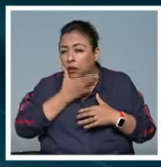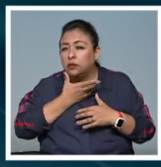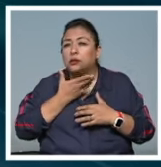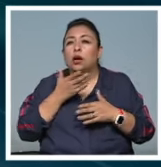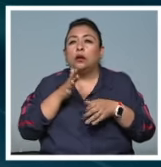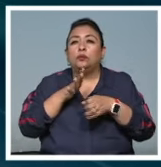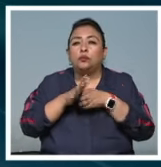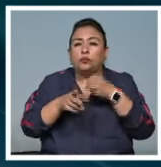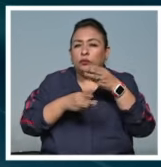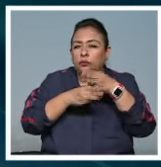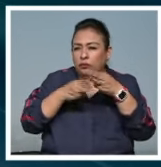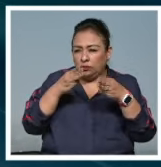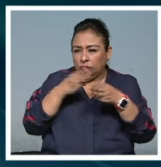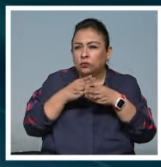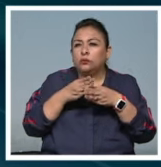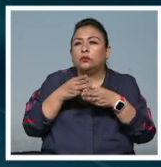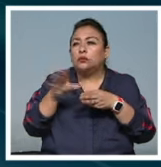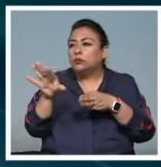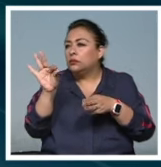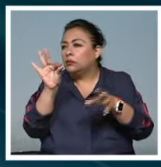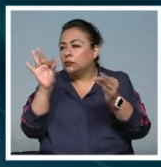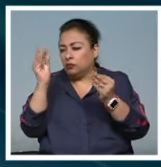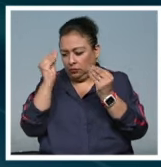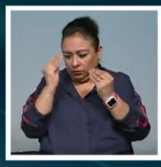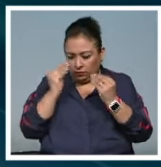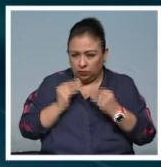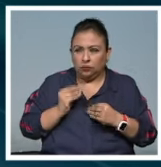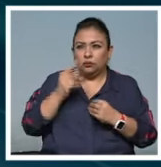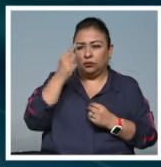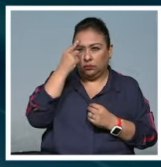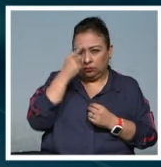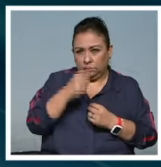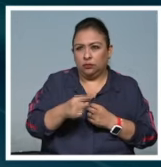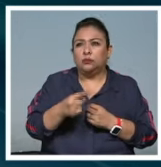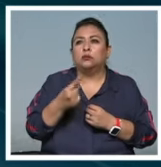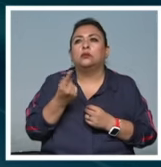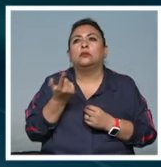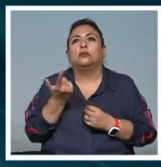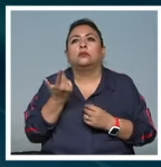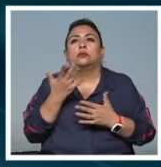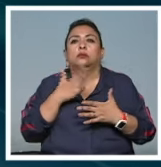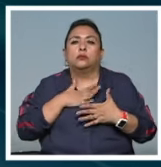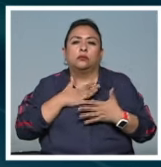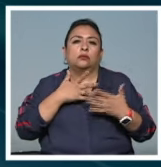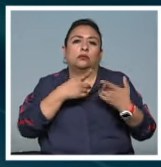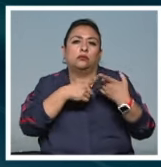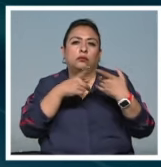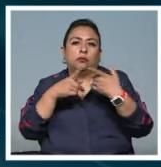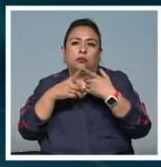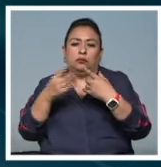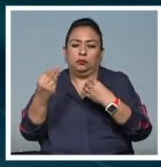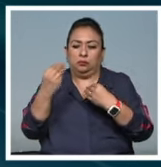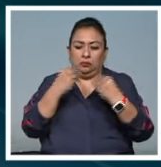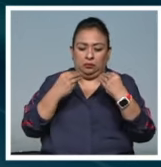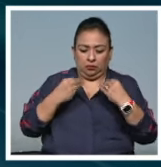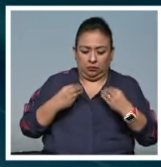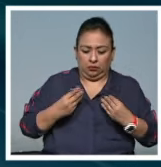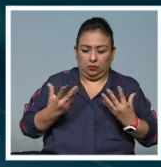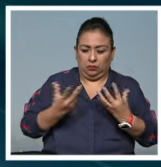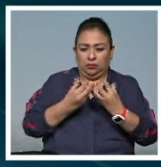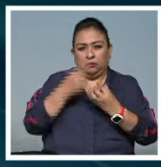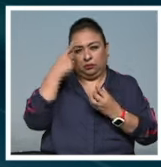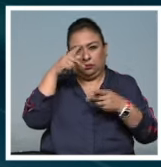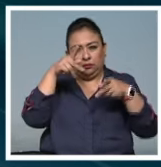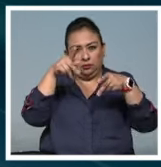cuáles eran los materiales que se habían elegido para hacer sus diferentes insignias que lo acompañaban en